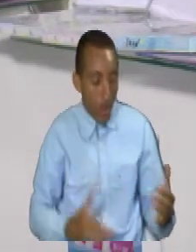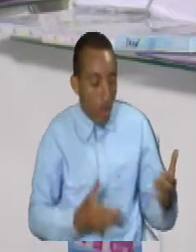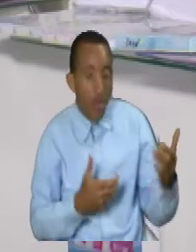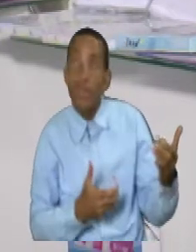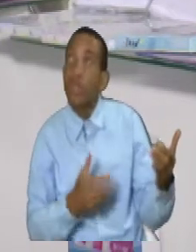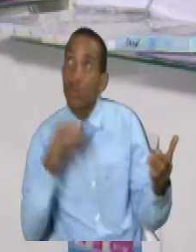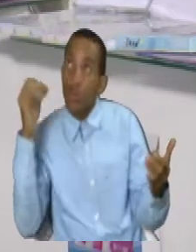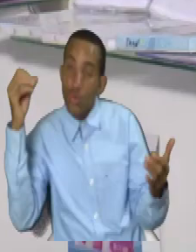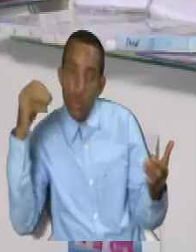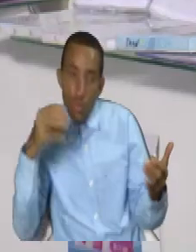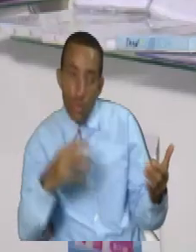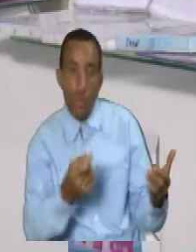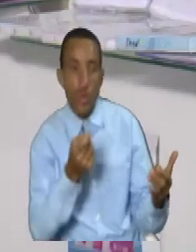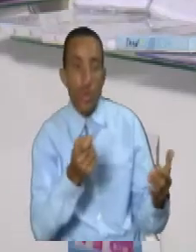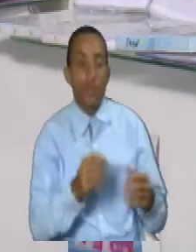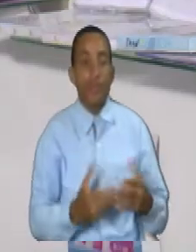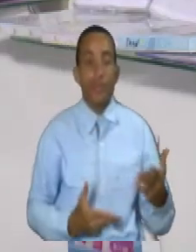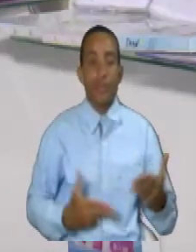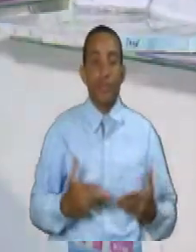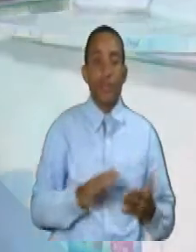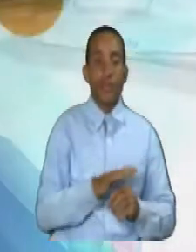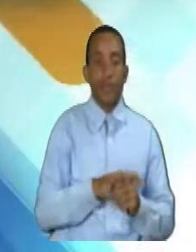Madres Tiendas desde el barrio Primero de Mayo.